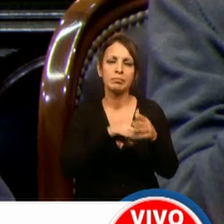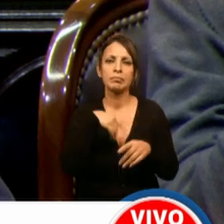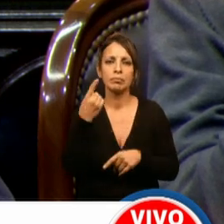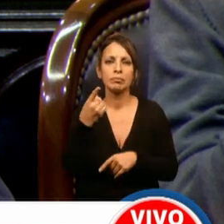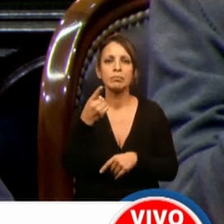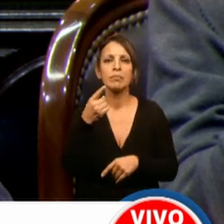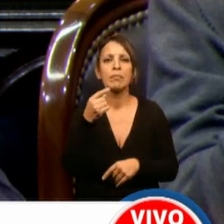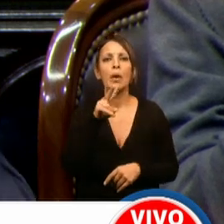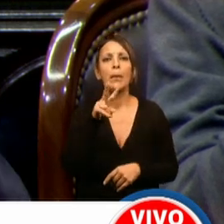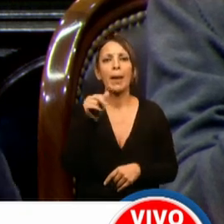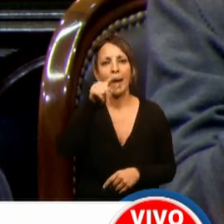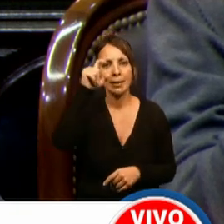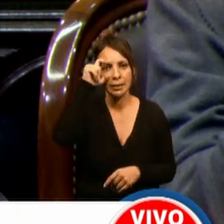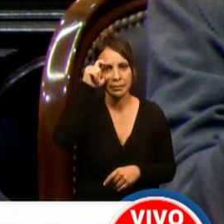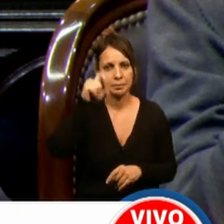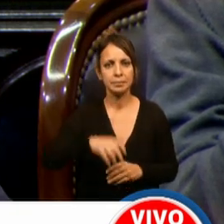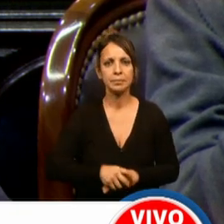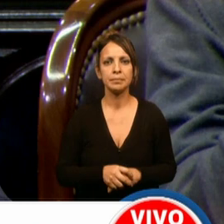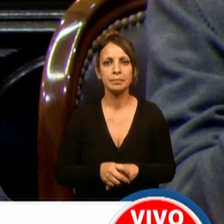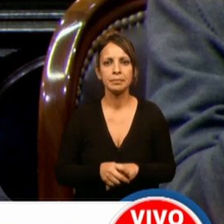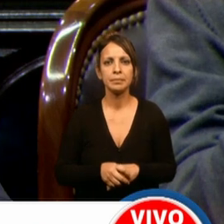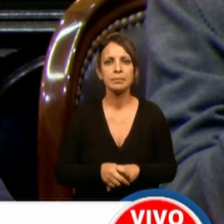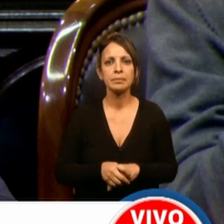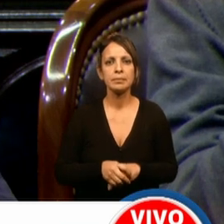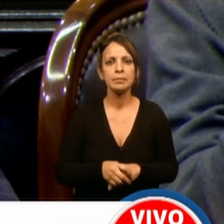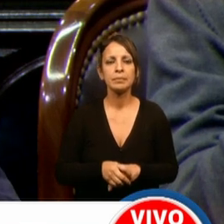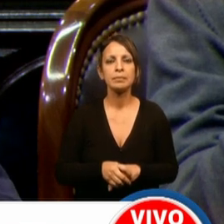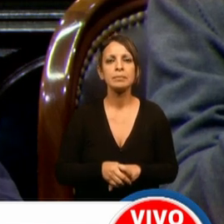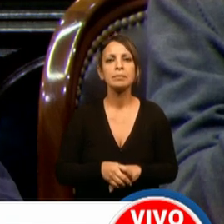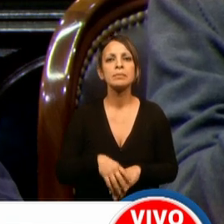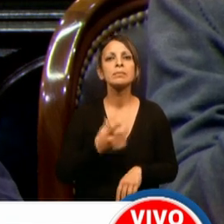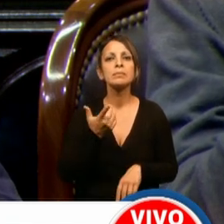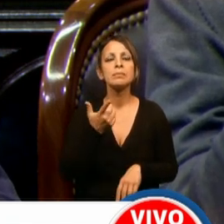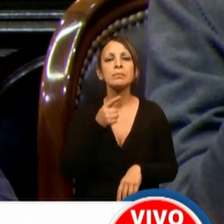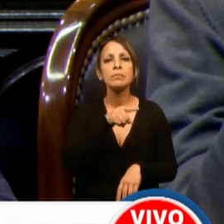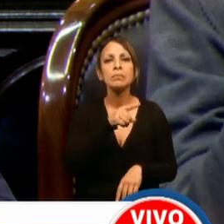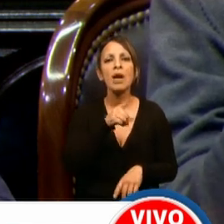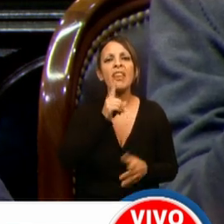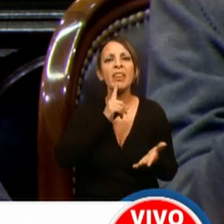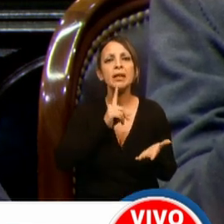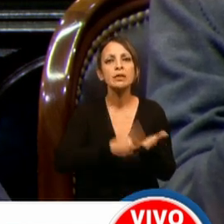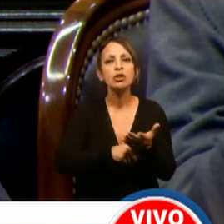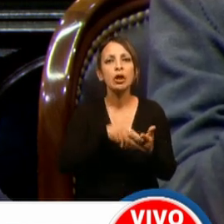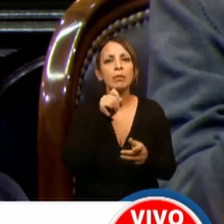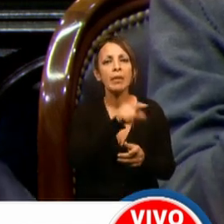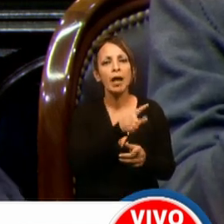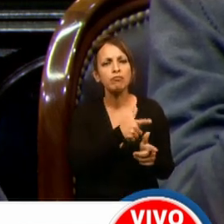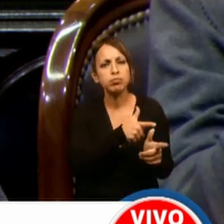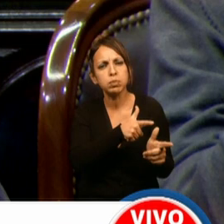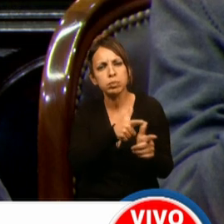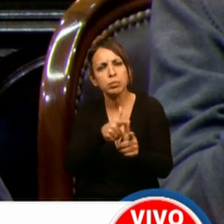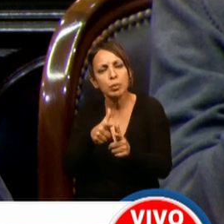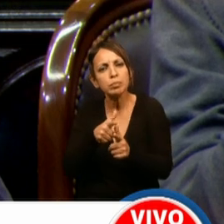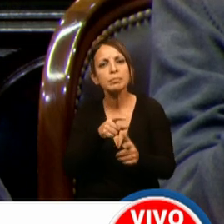juan josé valle quien tomó la decisión de esos fusilamientos fue